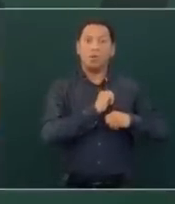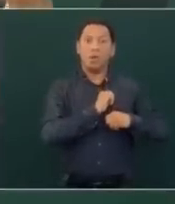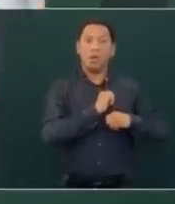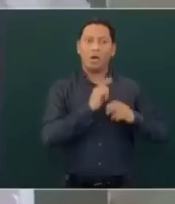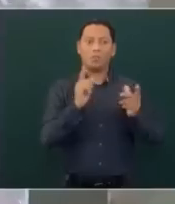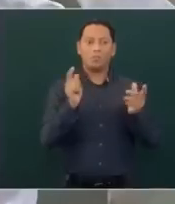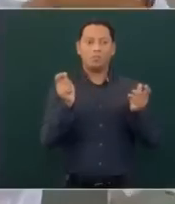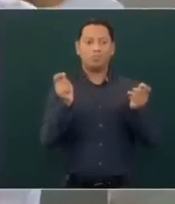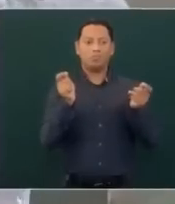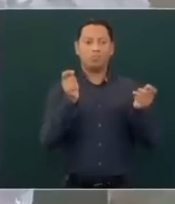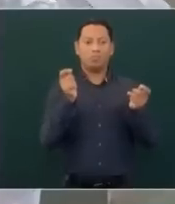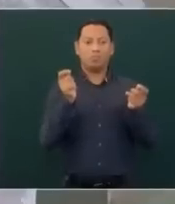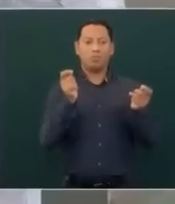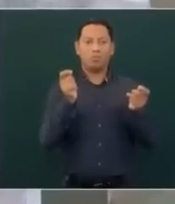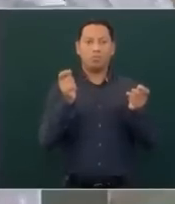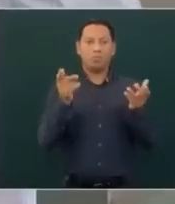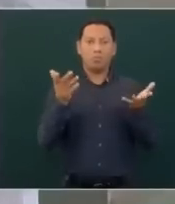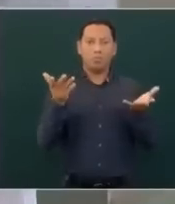Ellos